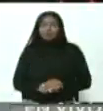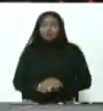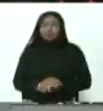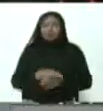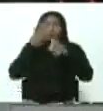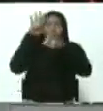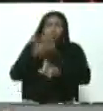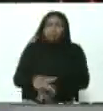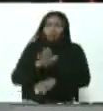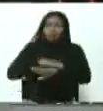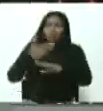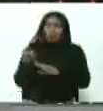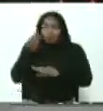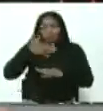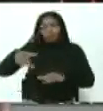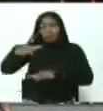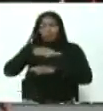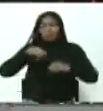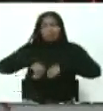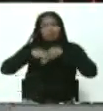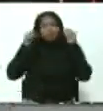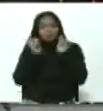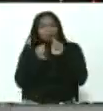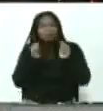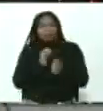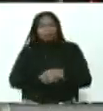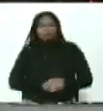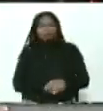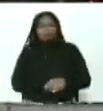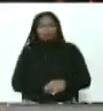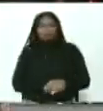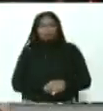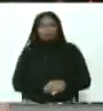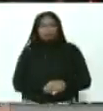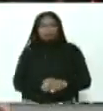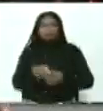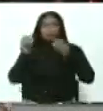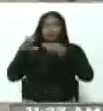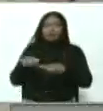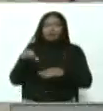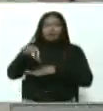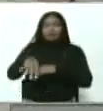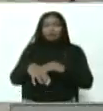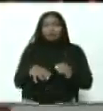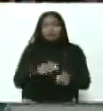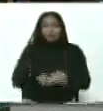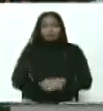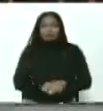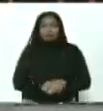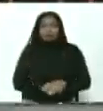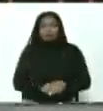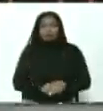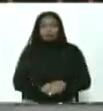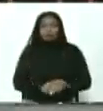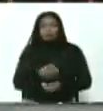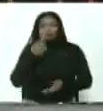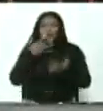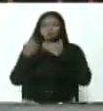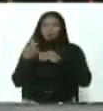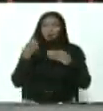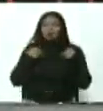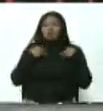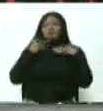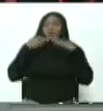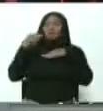pela de parte del pueblo de Anzuategui. Los que abandonaron el Estado, los que se fueron a vivir